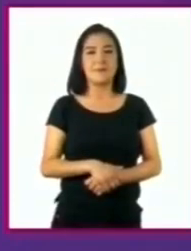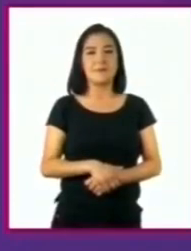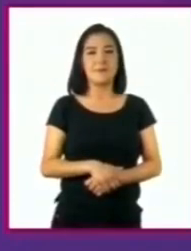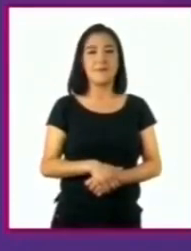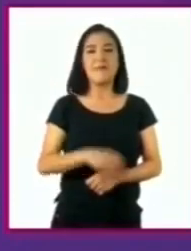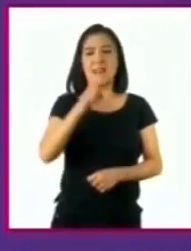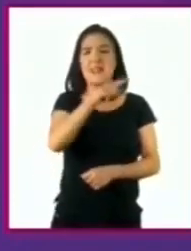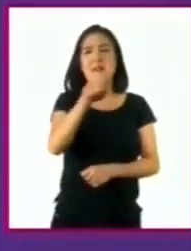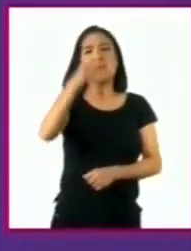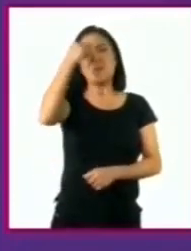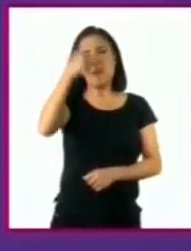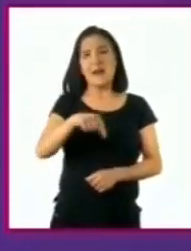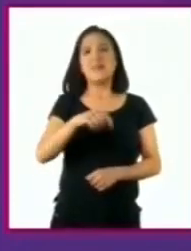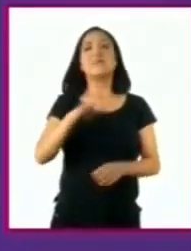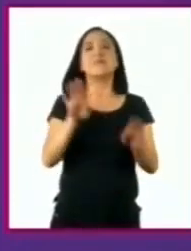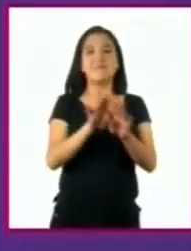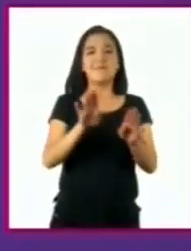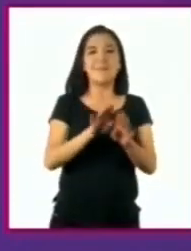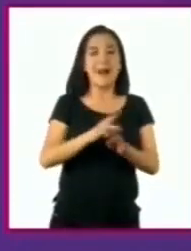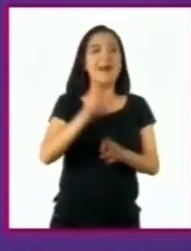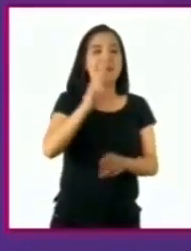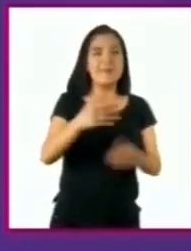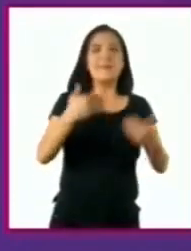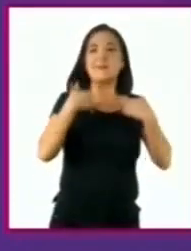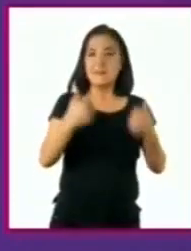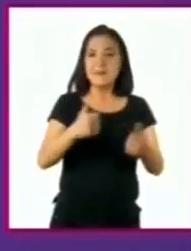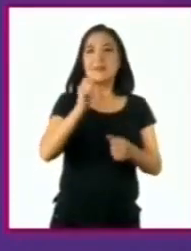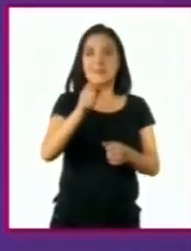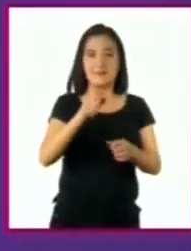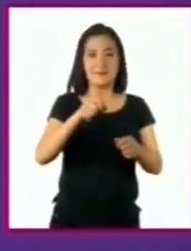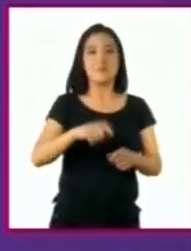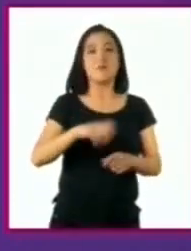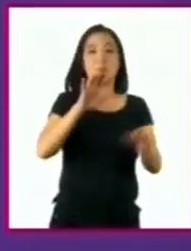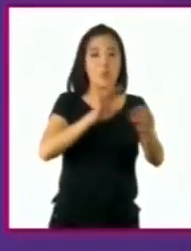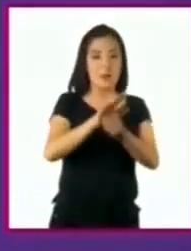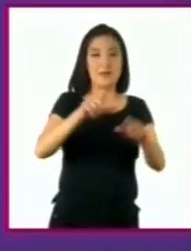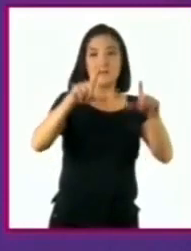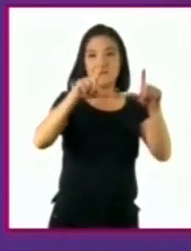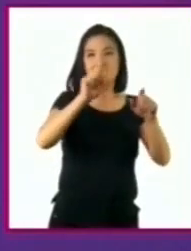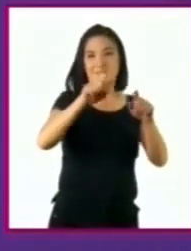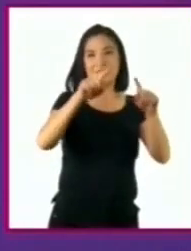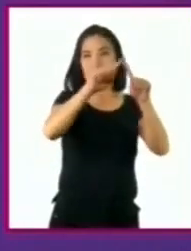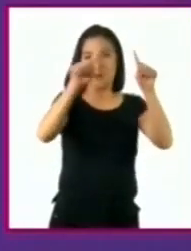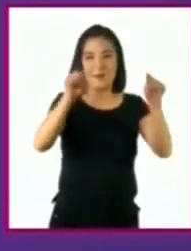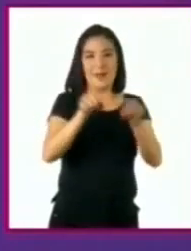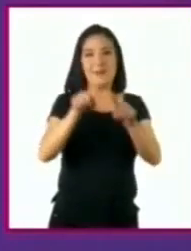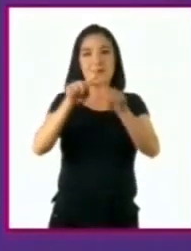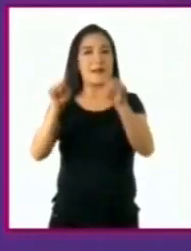nos permite descartar la respuesta de que los dos cuadriláteros son semejantes.